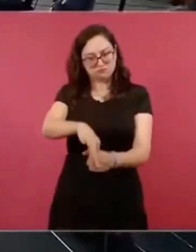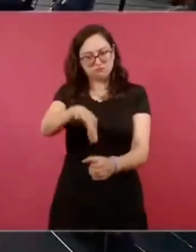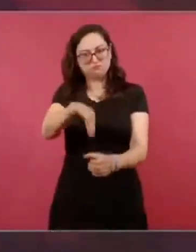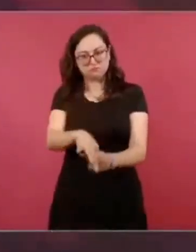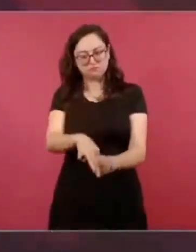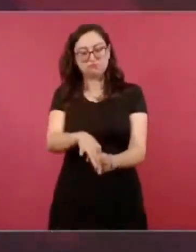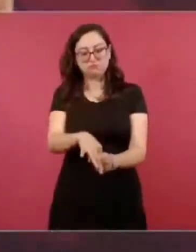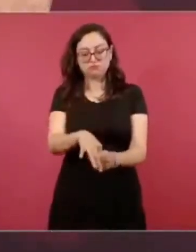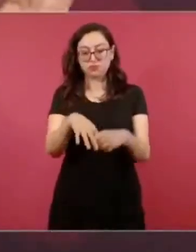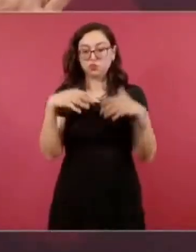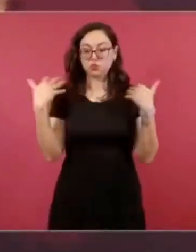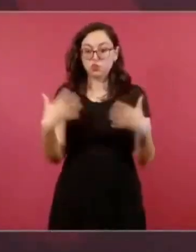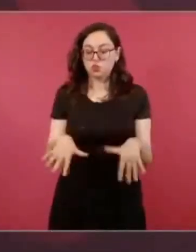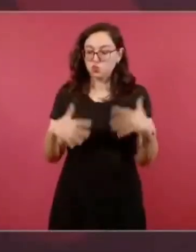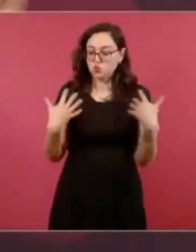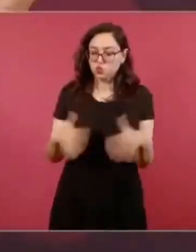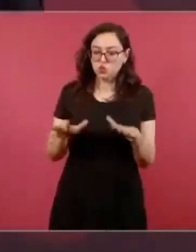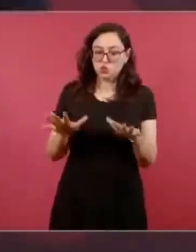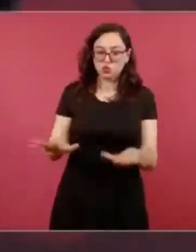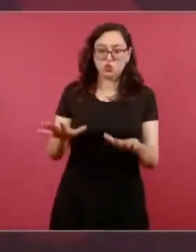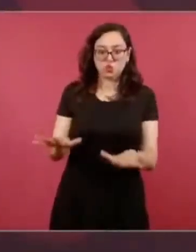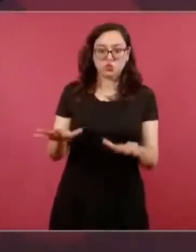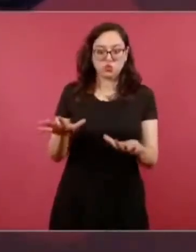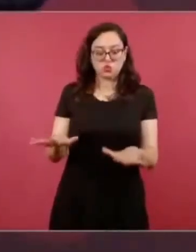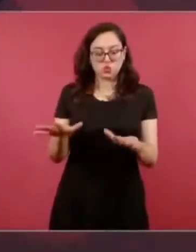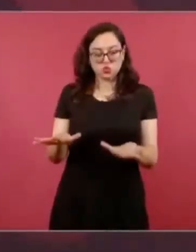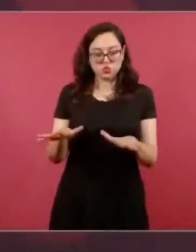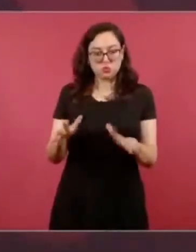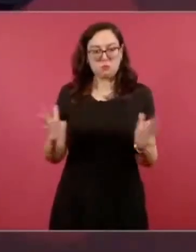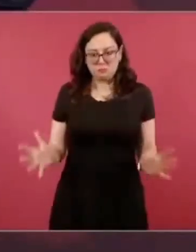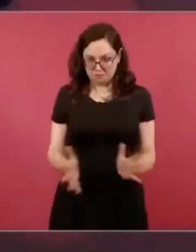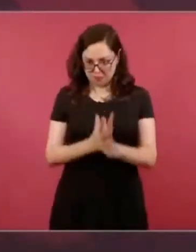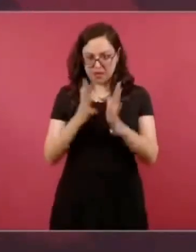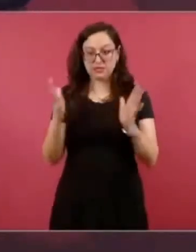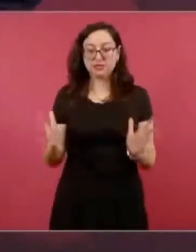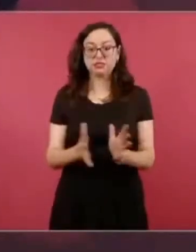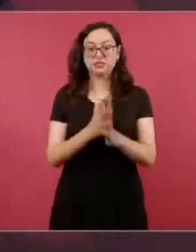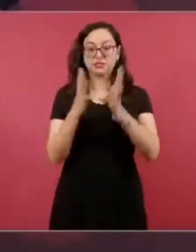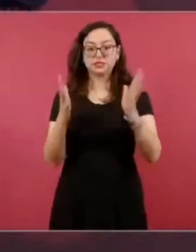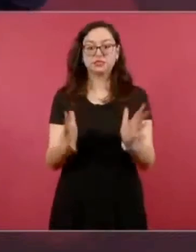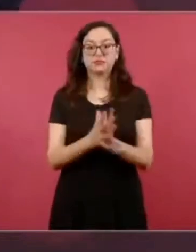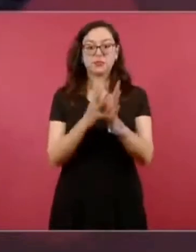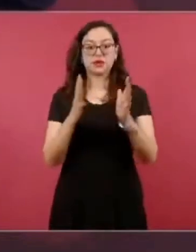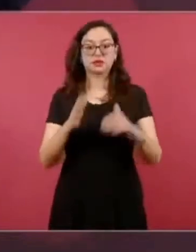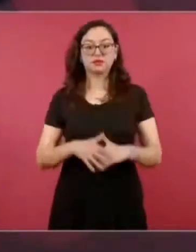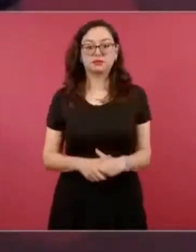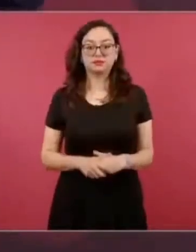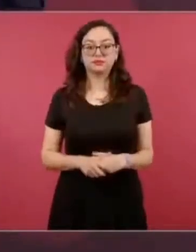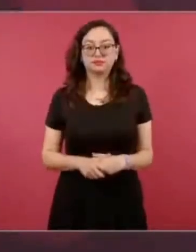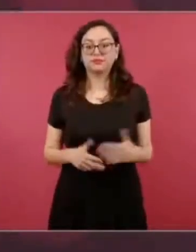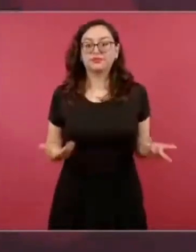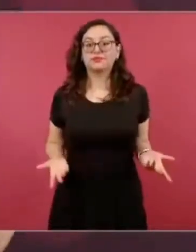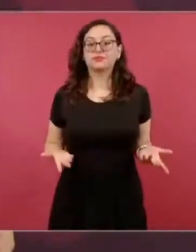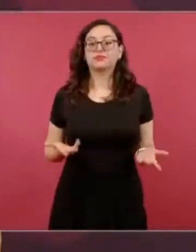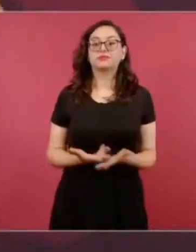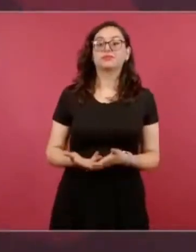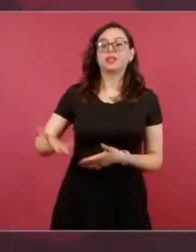Va a ser ejemplo. O sea, nada de el México de los fraudes.